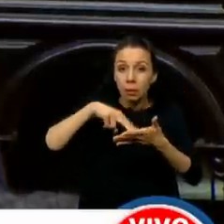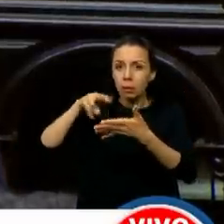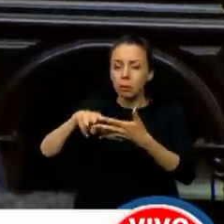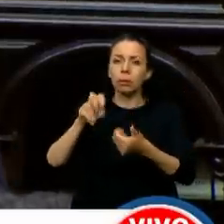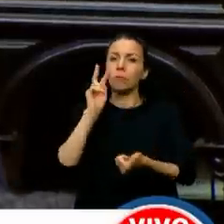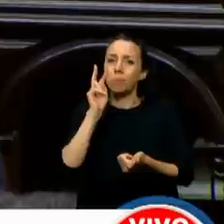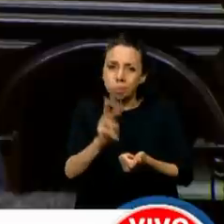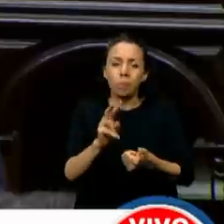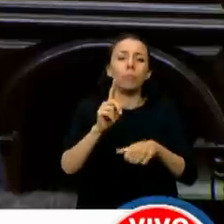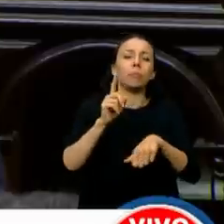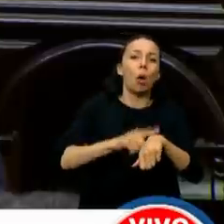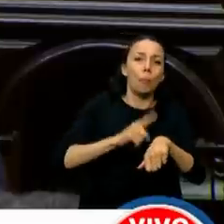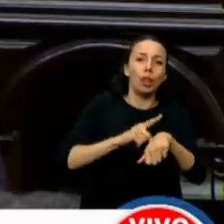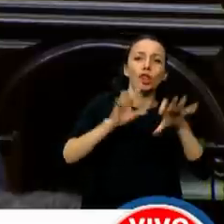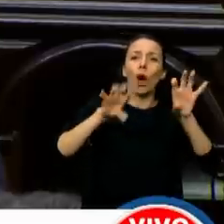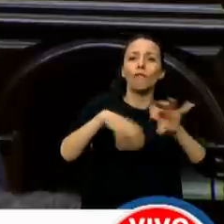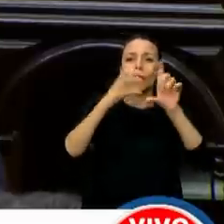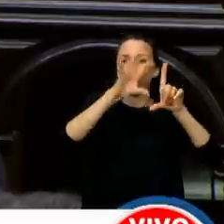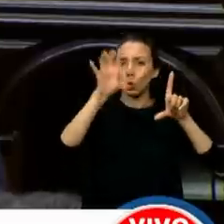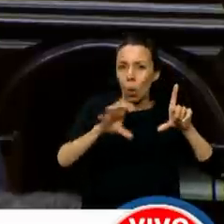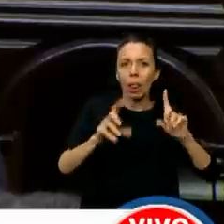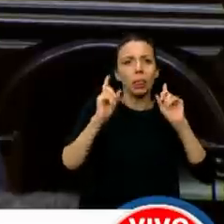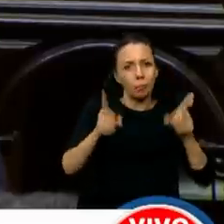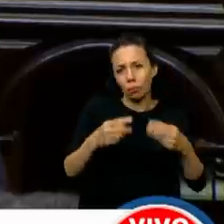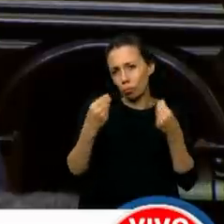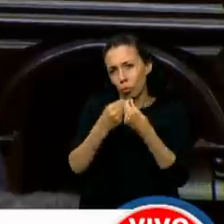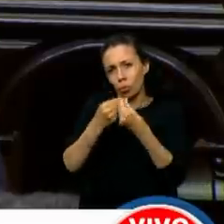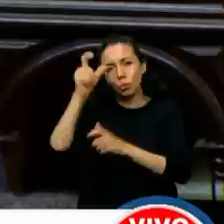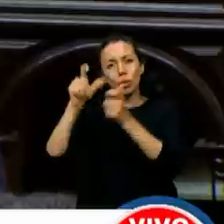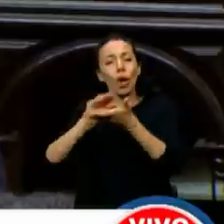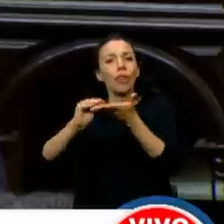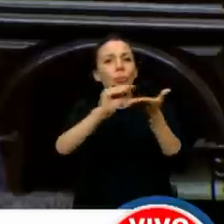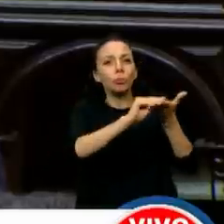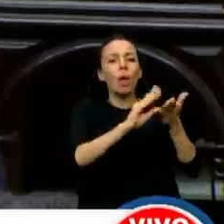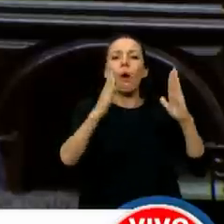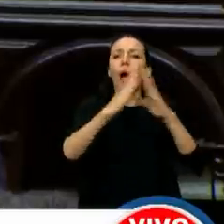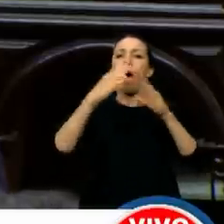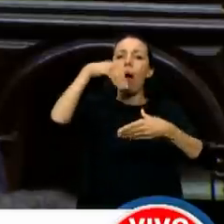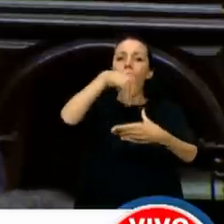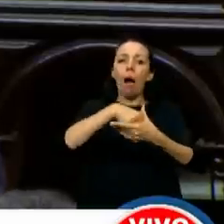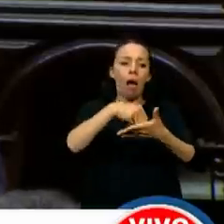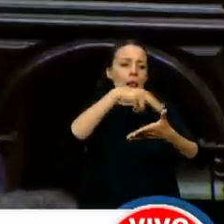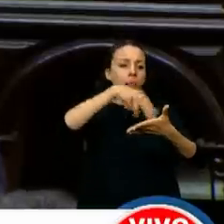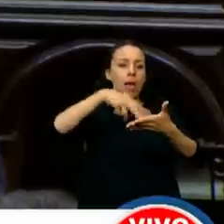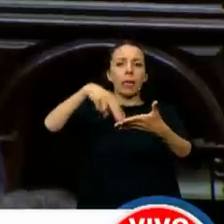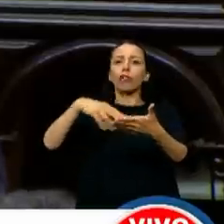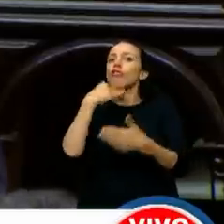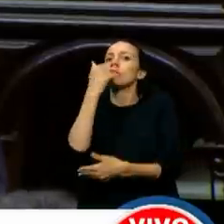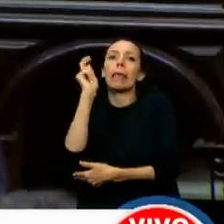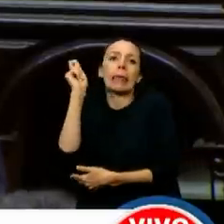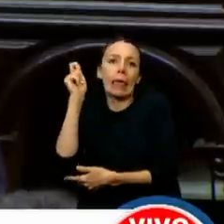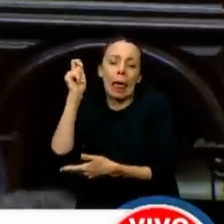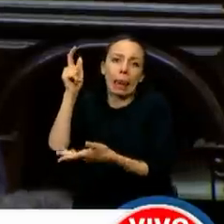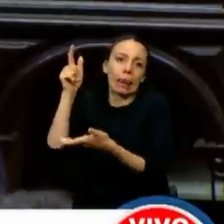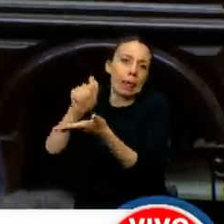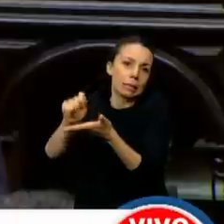virtuales cuando muchos diputados desde su casa leían escrito no sé por quién si por